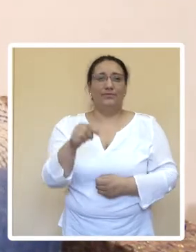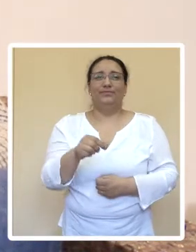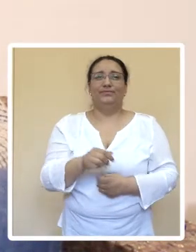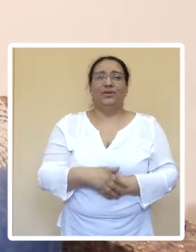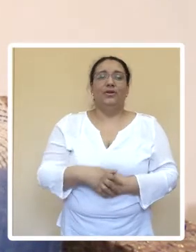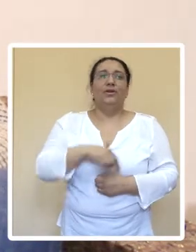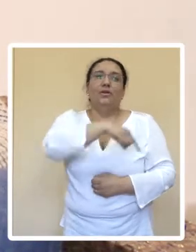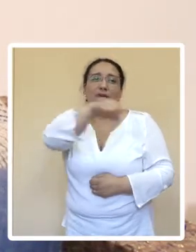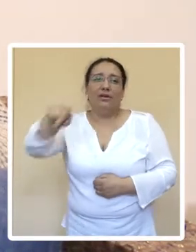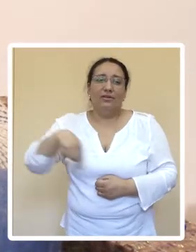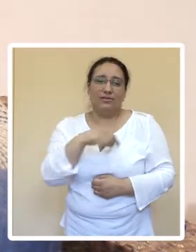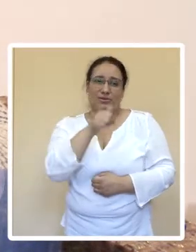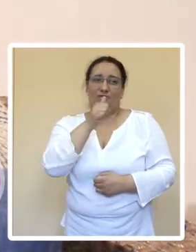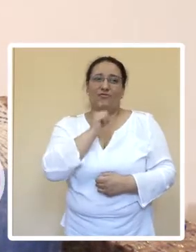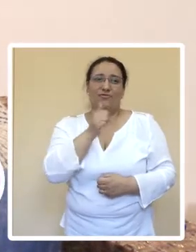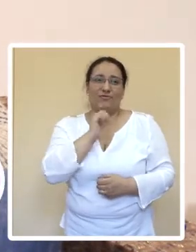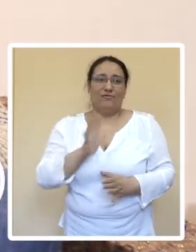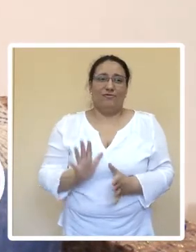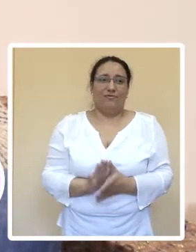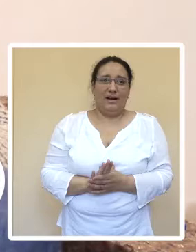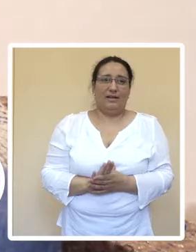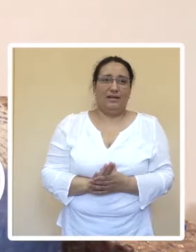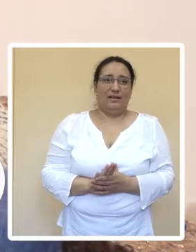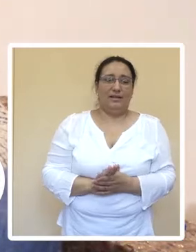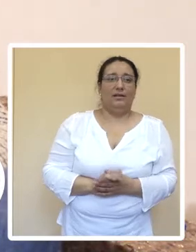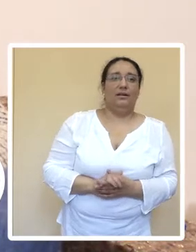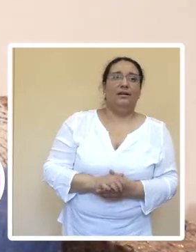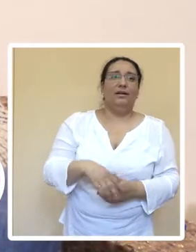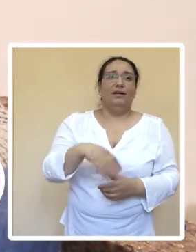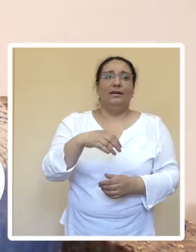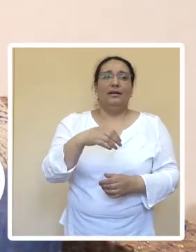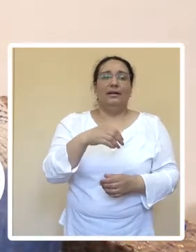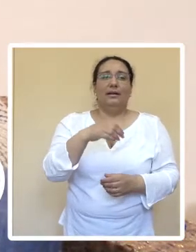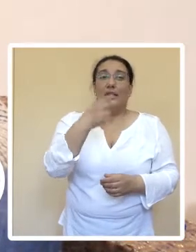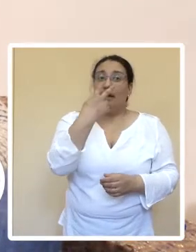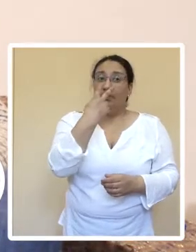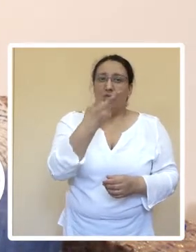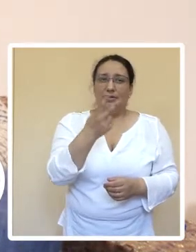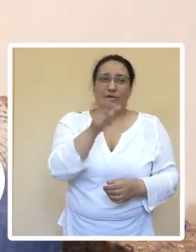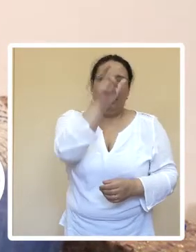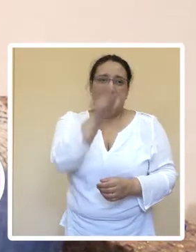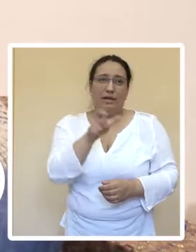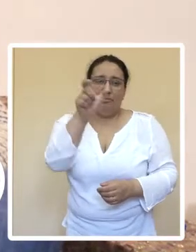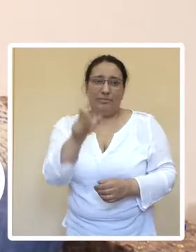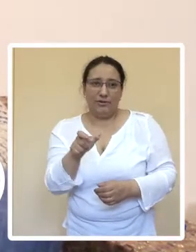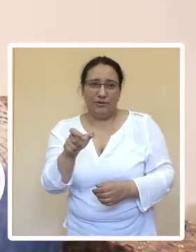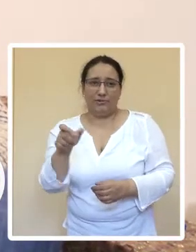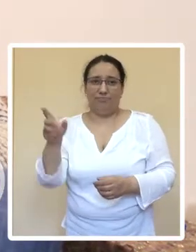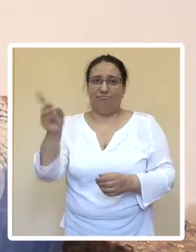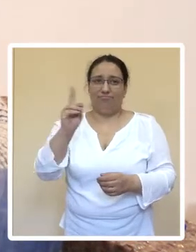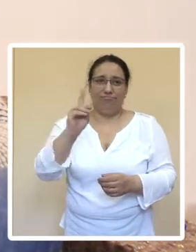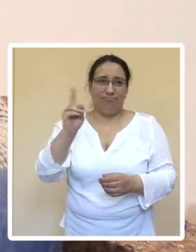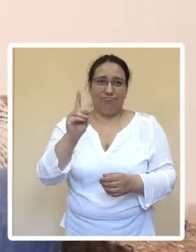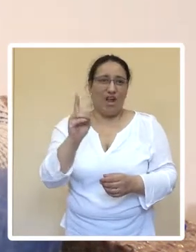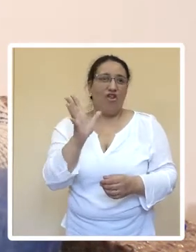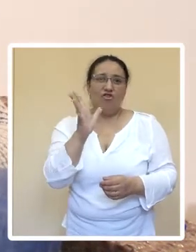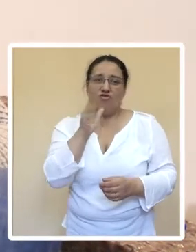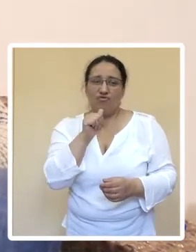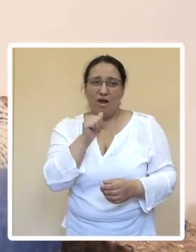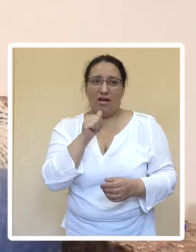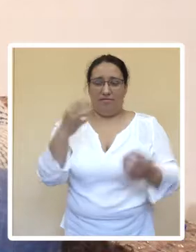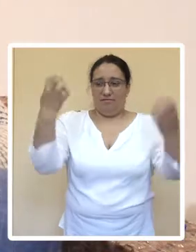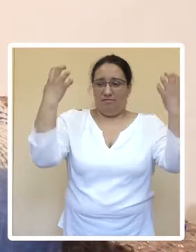tenemos es la deserción que nosotros hemos visto, ¿ya? Y esa deserción, ¿por qué se produce? Por la falta